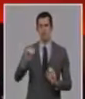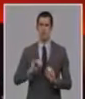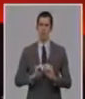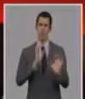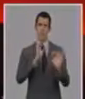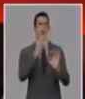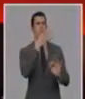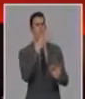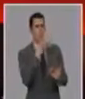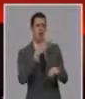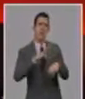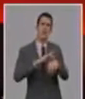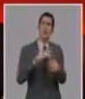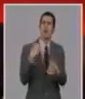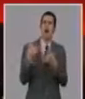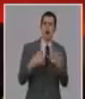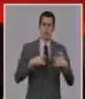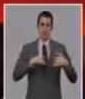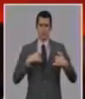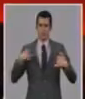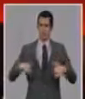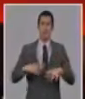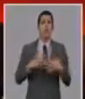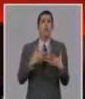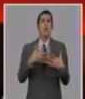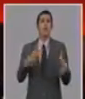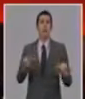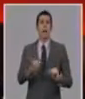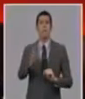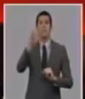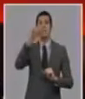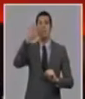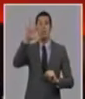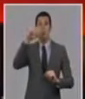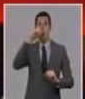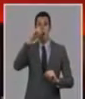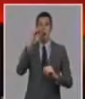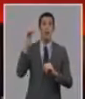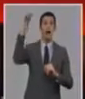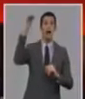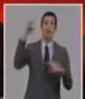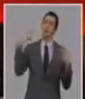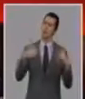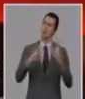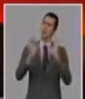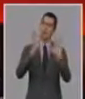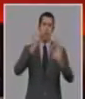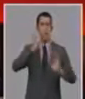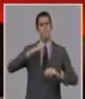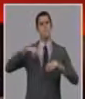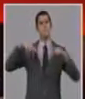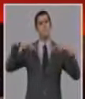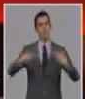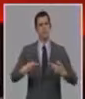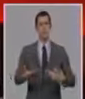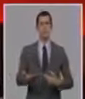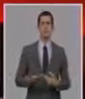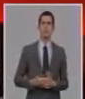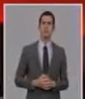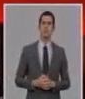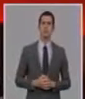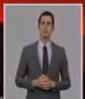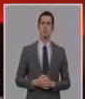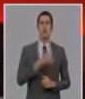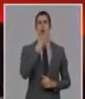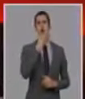que cuidar a las personas ya de más de 65 años de edad, o sea, los adultos mayores, pero también los jóvenes están corriendo riesgo. Y